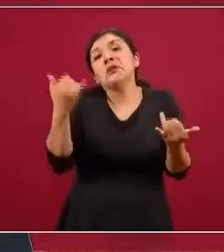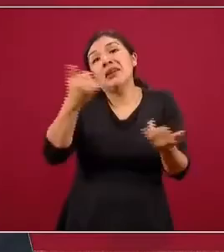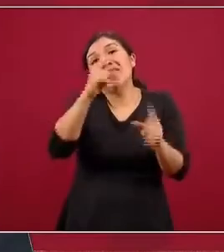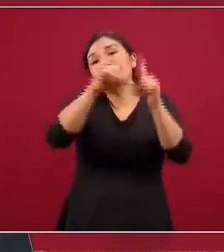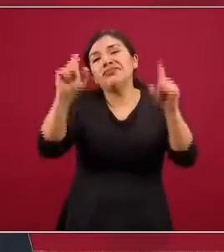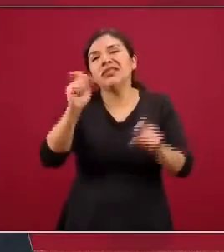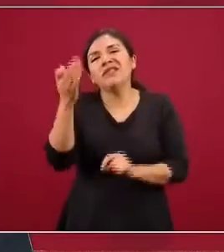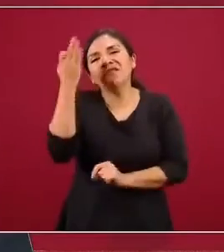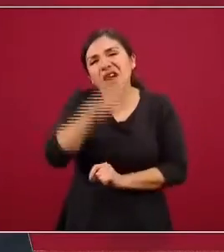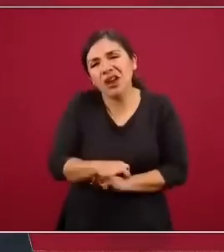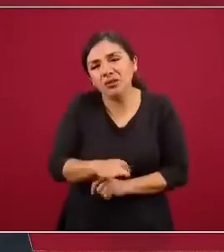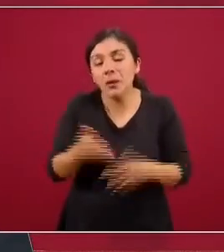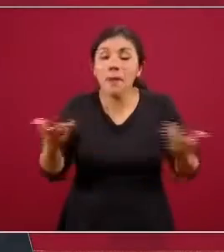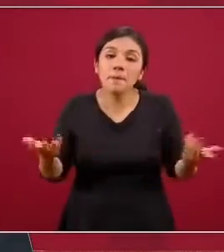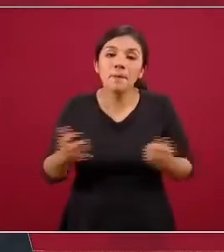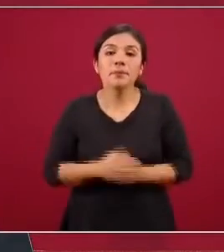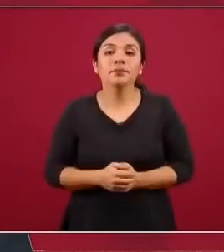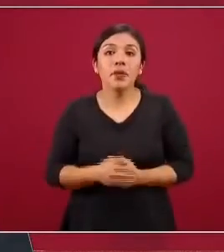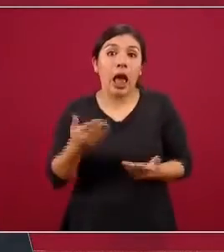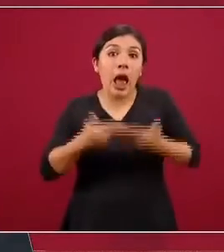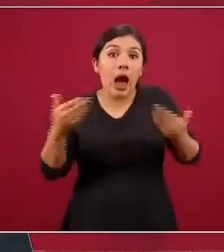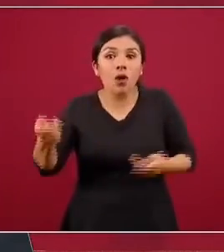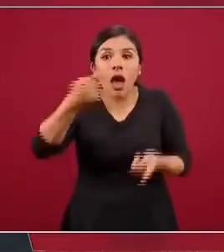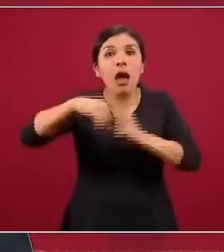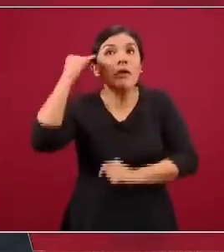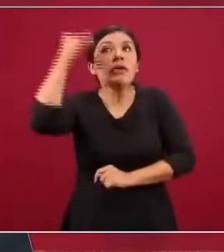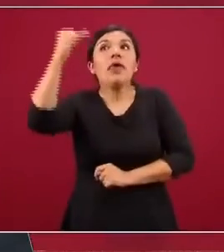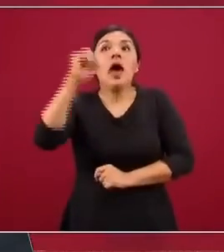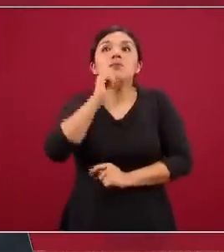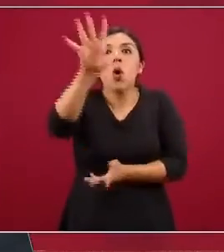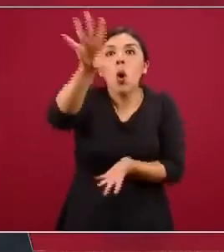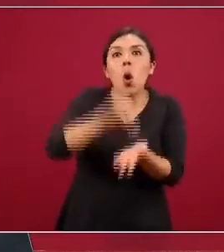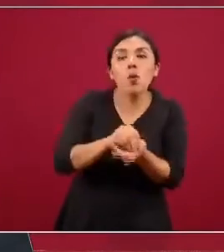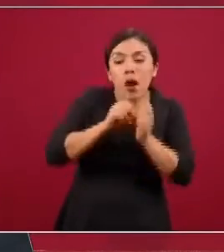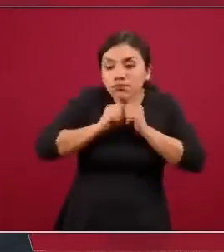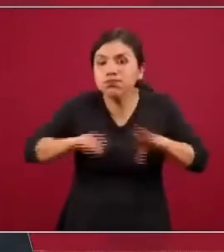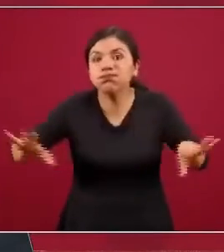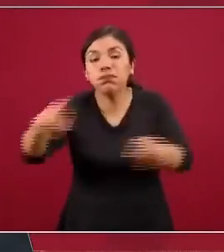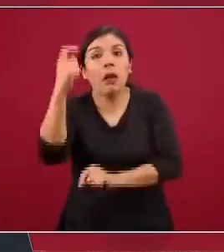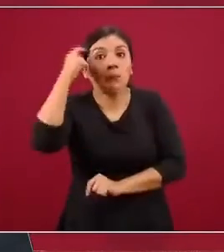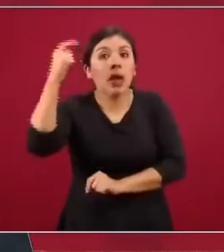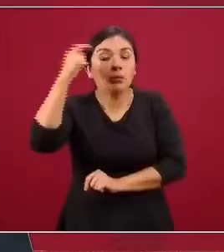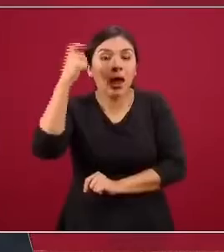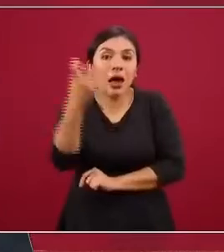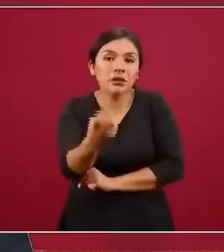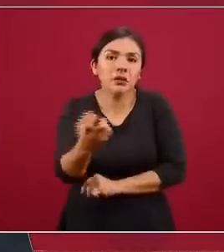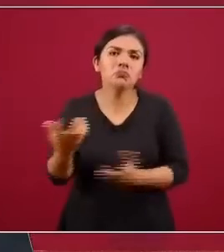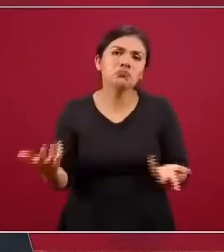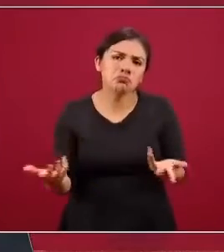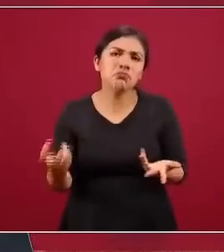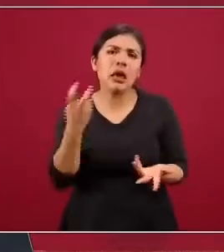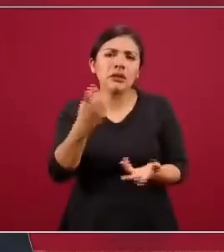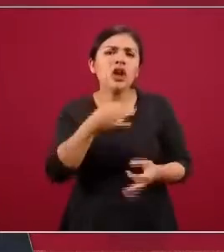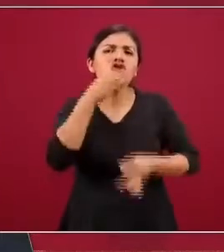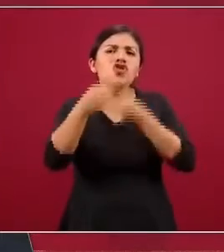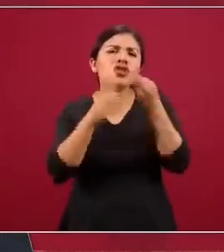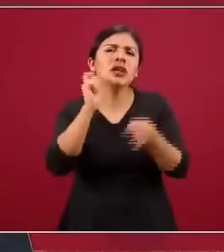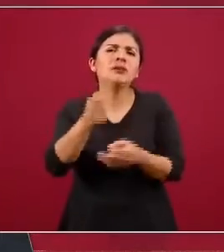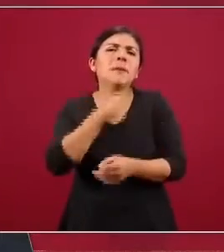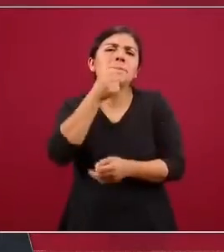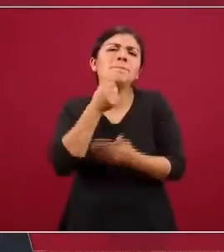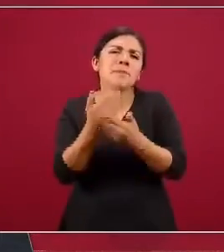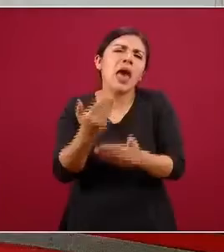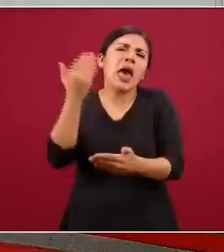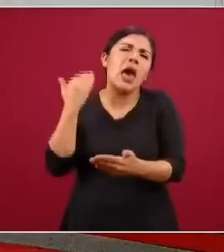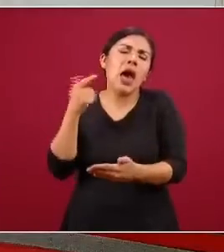falso. Y de ahora ya se propagó. Está bien. Es decir, una noticia vieja. Ya